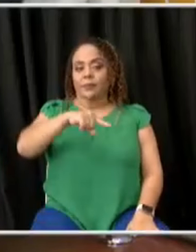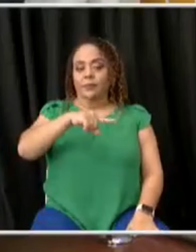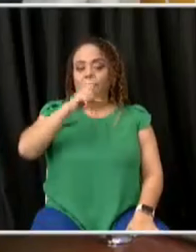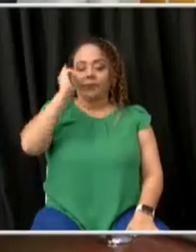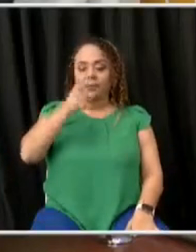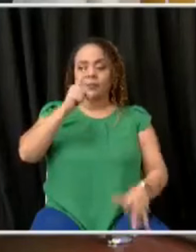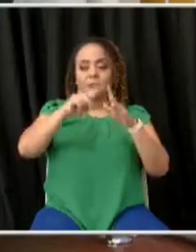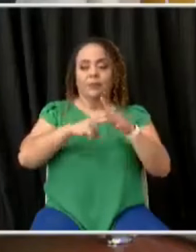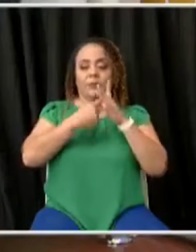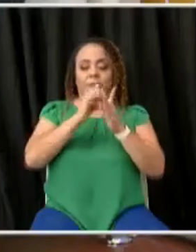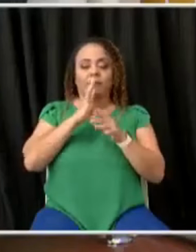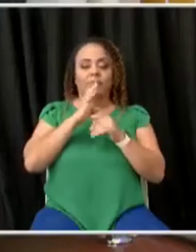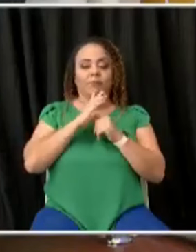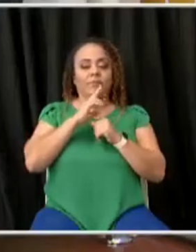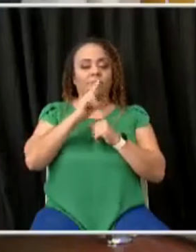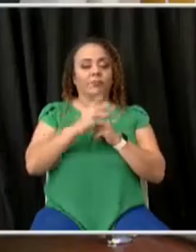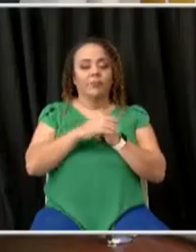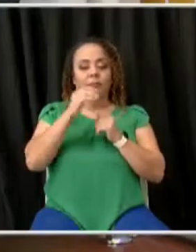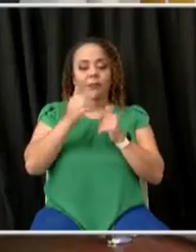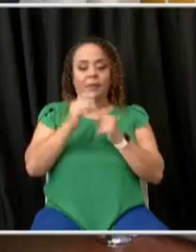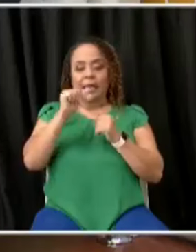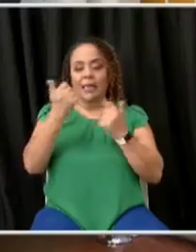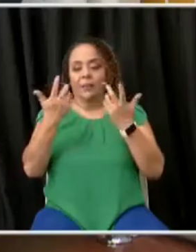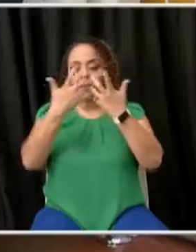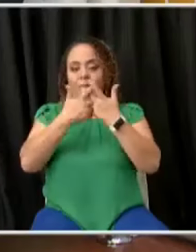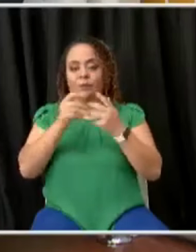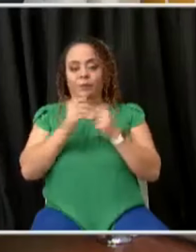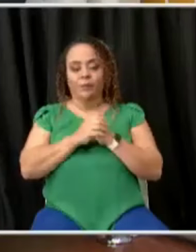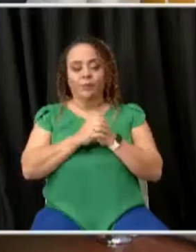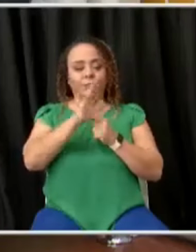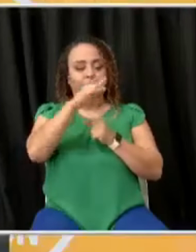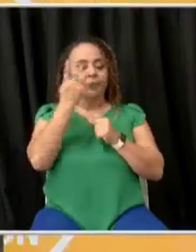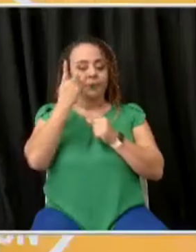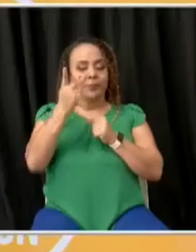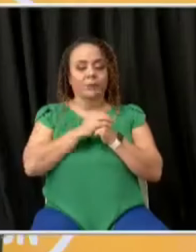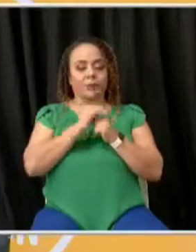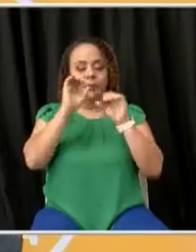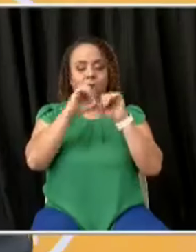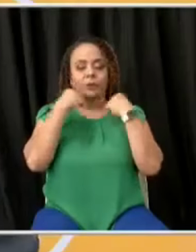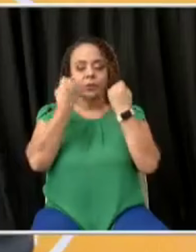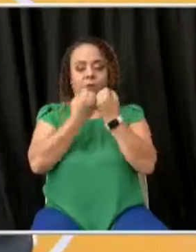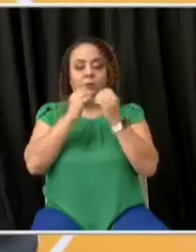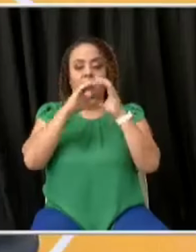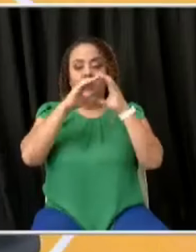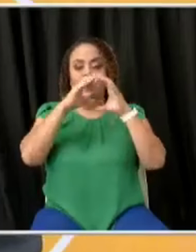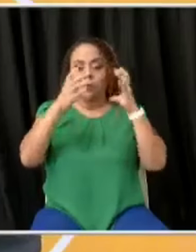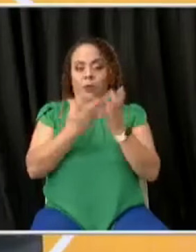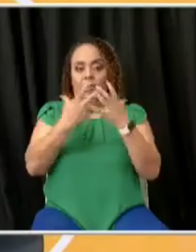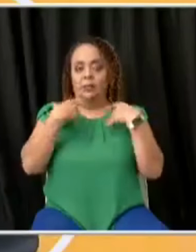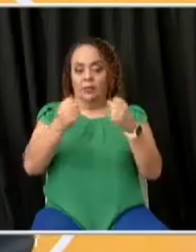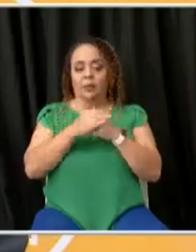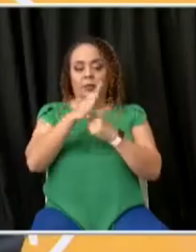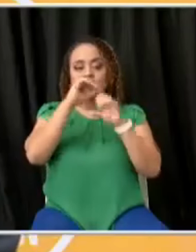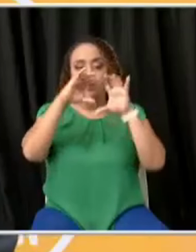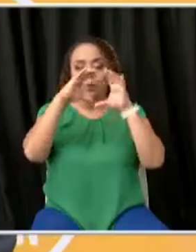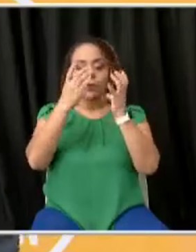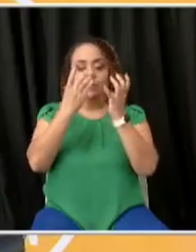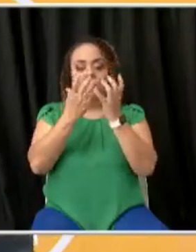a empezar a hablar ya en serio de aclimatación. Vean, la Organización Mundial de la Salud y las organizaciones de